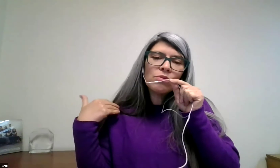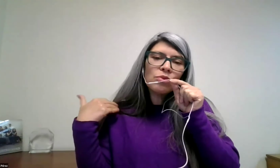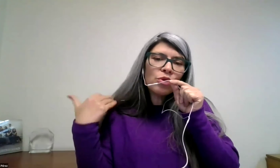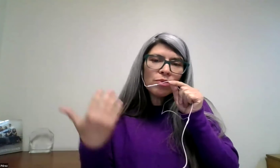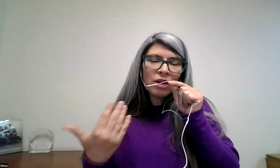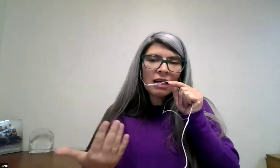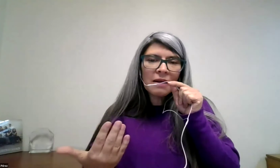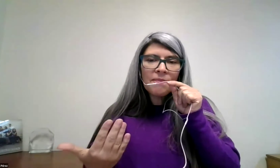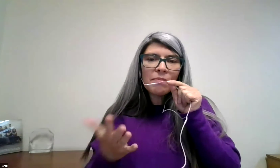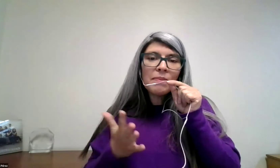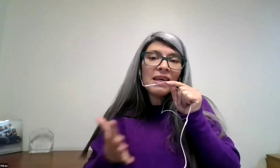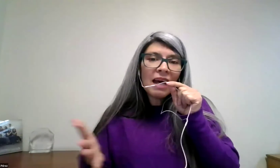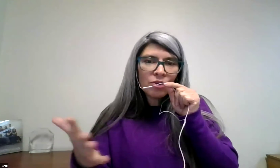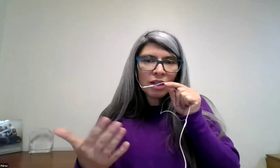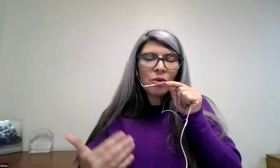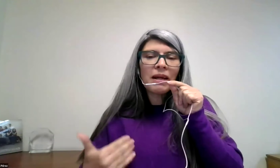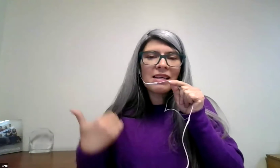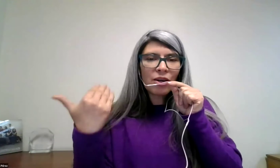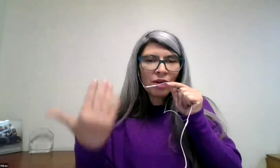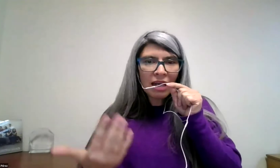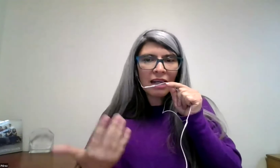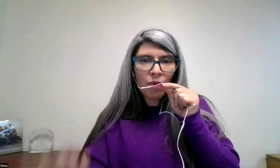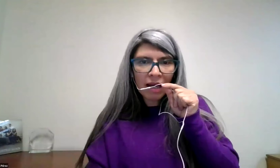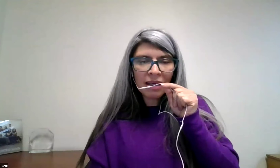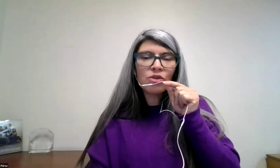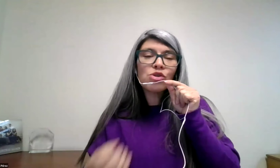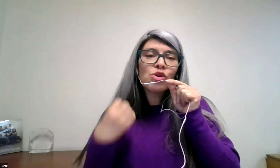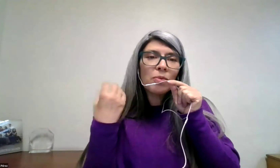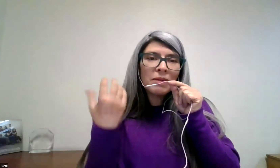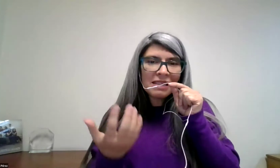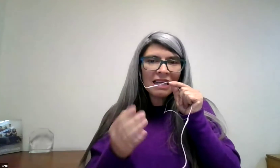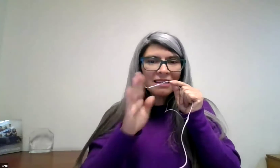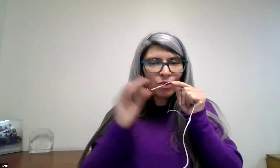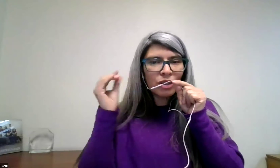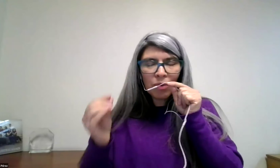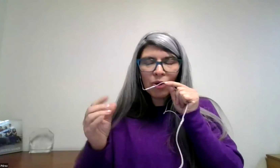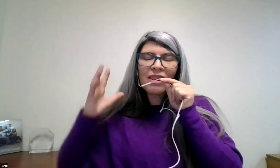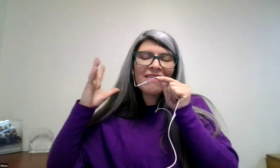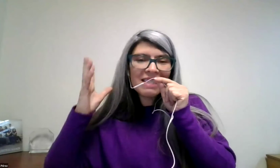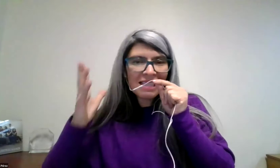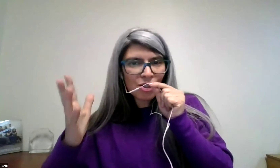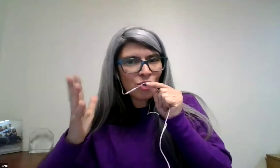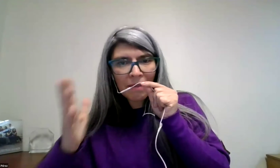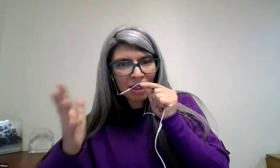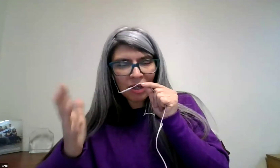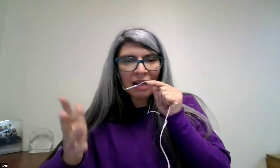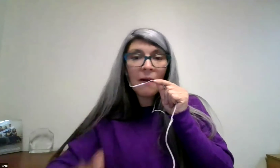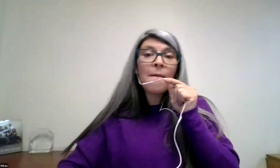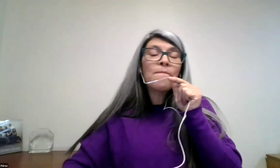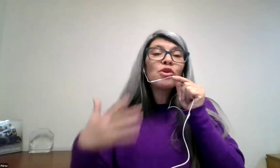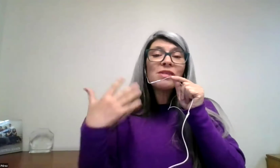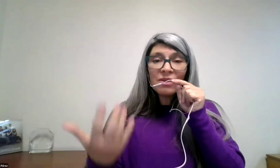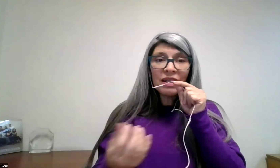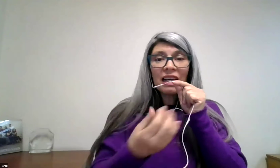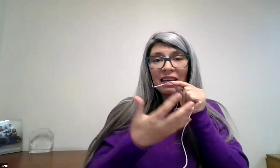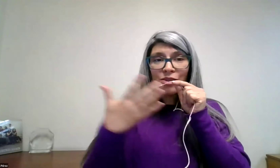una muy, muy buena vía, ¿no es cierto?, para desarrollar el lenguaje. No solo pensar que si escucha un poco debe ser solamente oral,